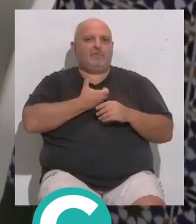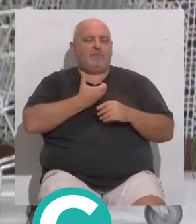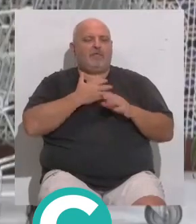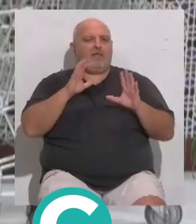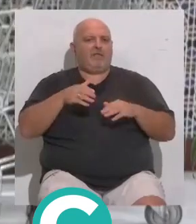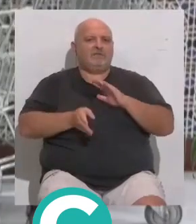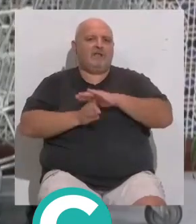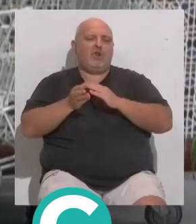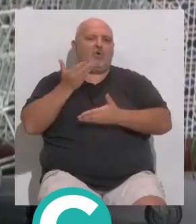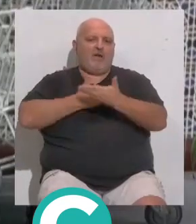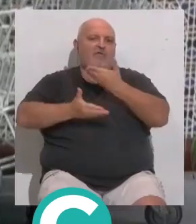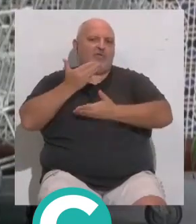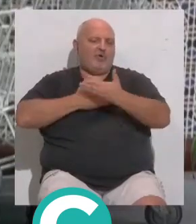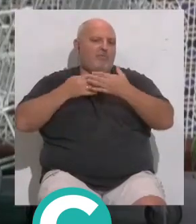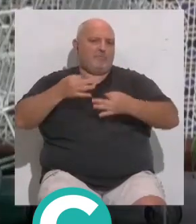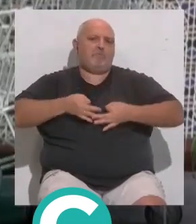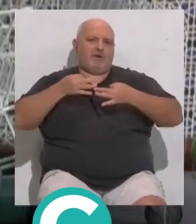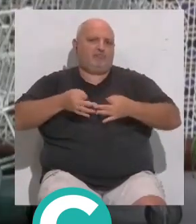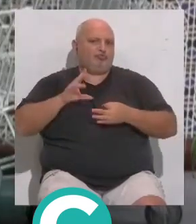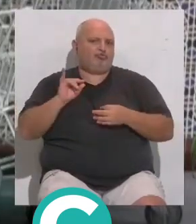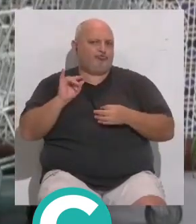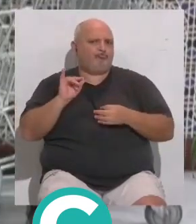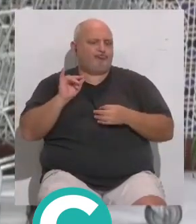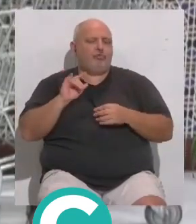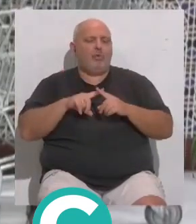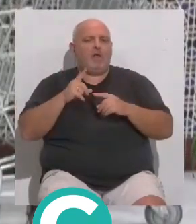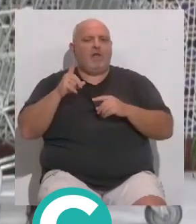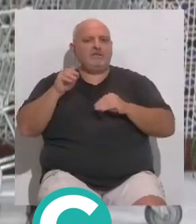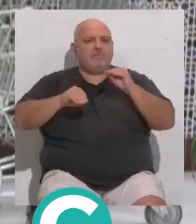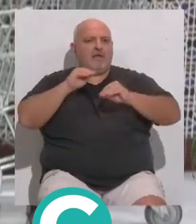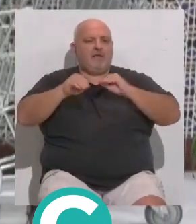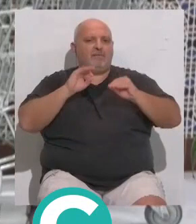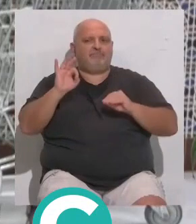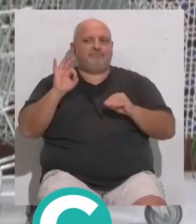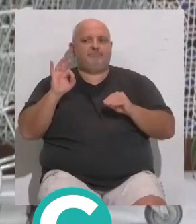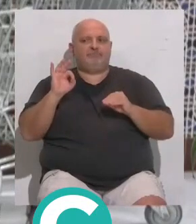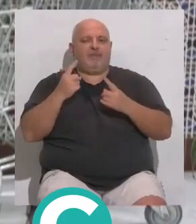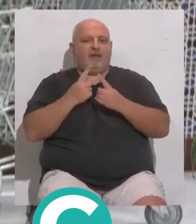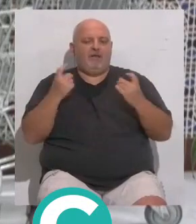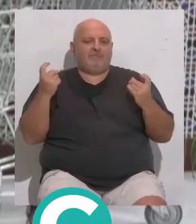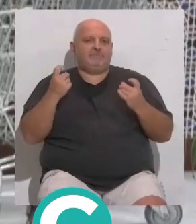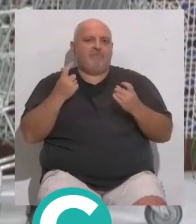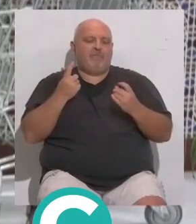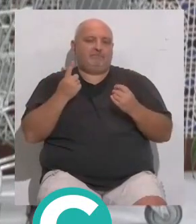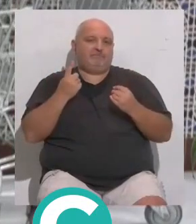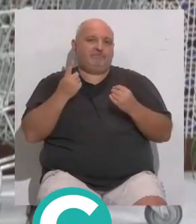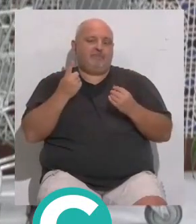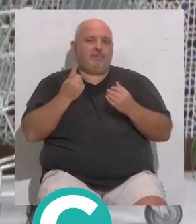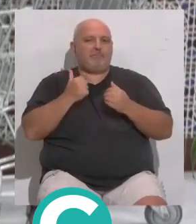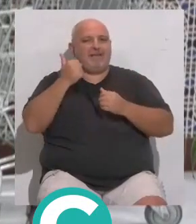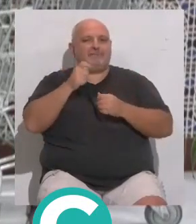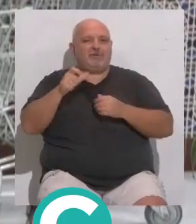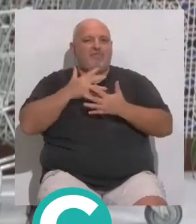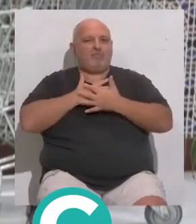de Cádiz, seguir colaborando con ellas, como siempre. Hay que hacer un llamamiento a que necesitan cada vez pues, más